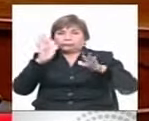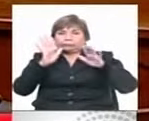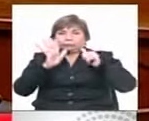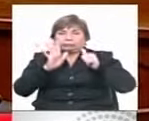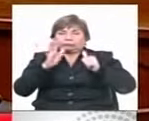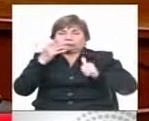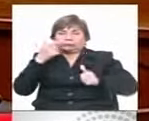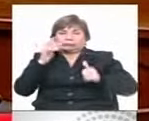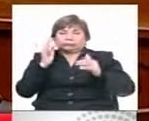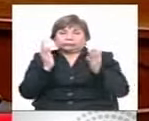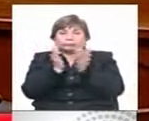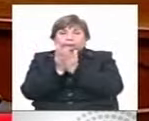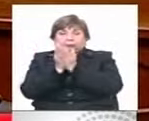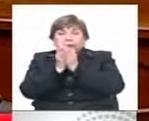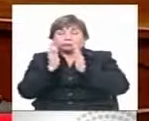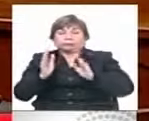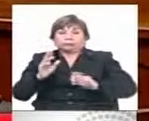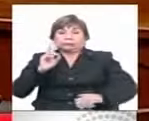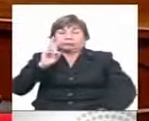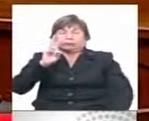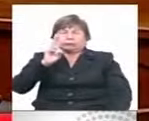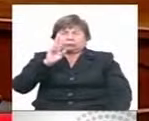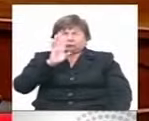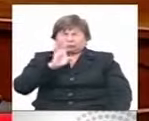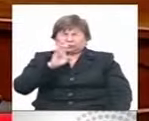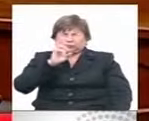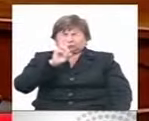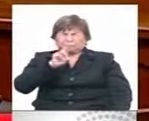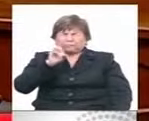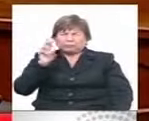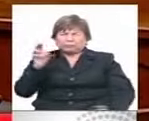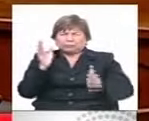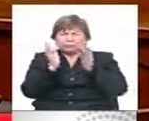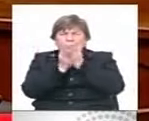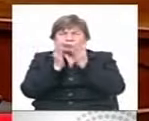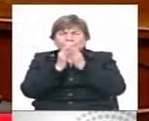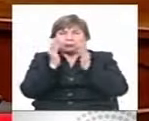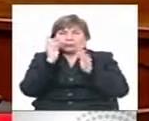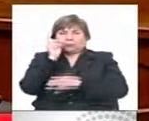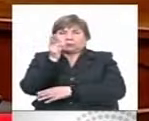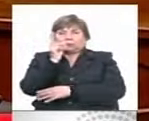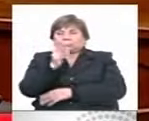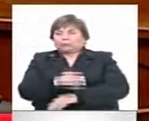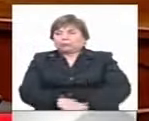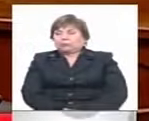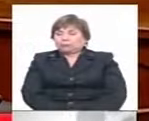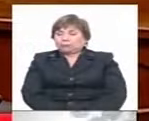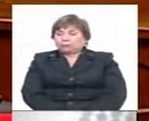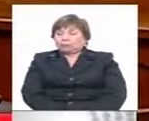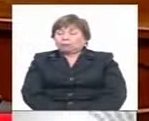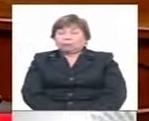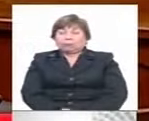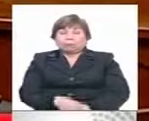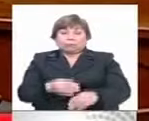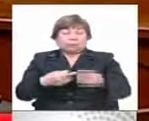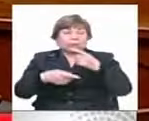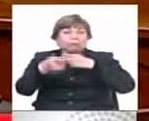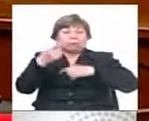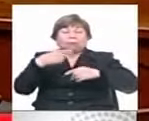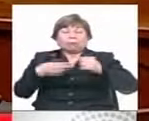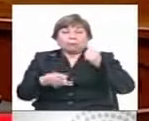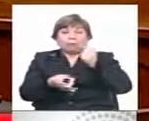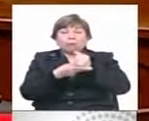de alumnos y 422 millones de docentes en todo el país. Un retorno seguro contempla